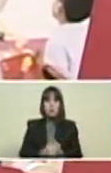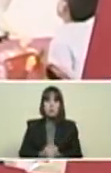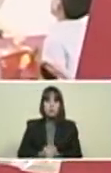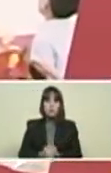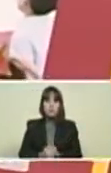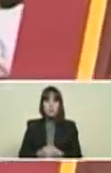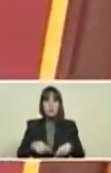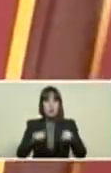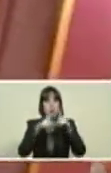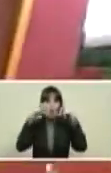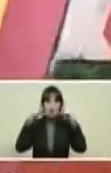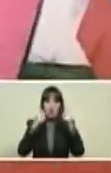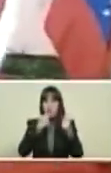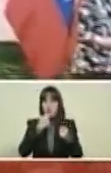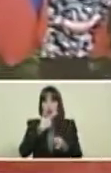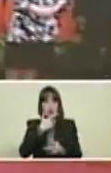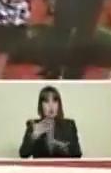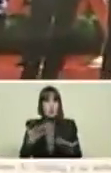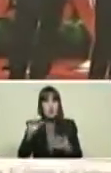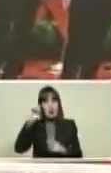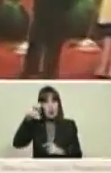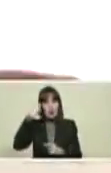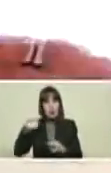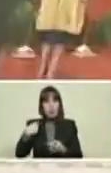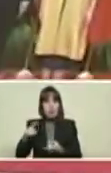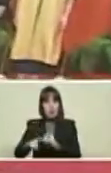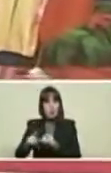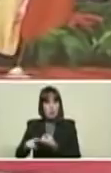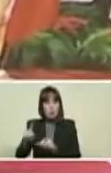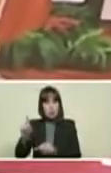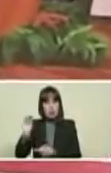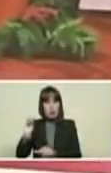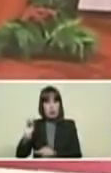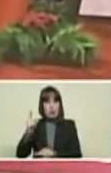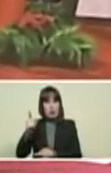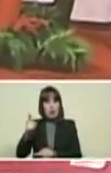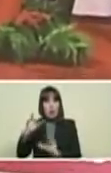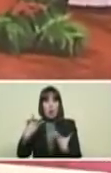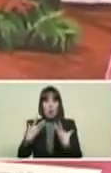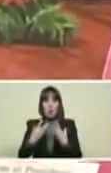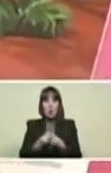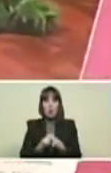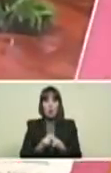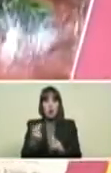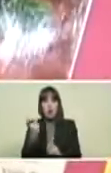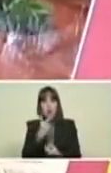Igualmente esta foto tan bonita, recuerdo, Cilia, junto a la esposa,